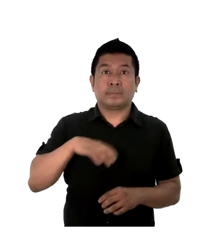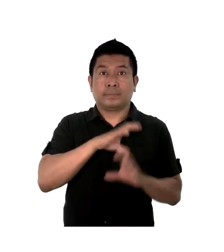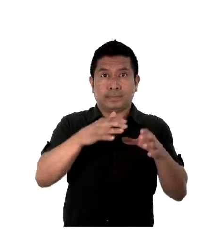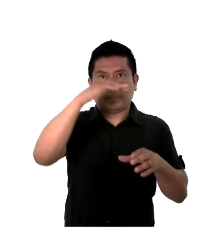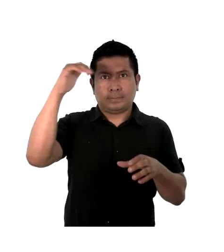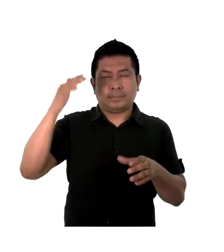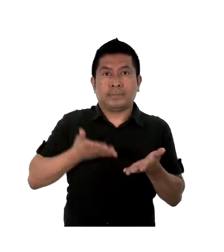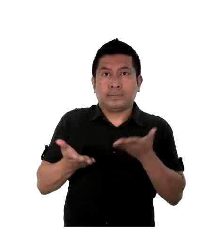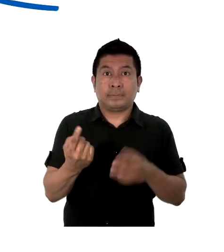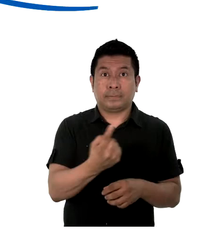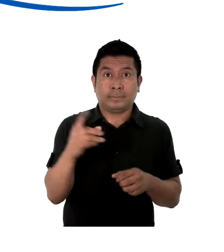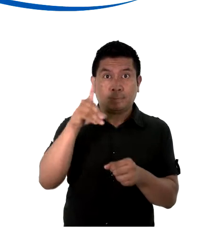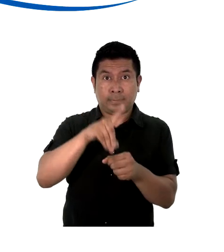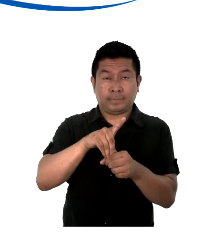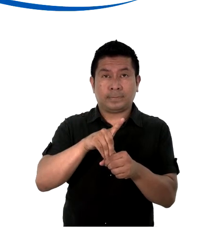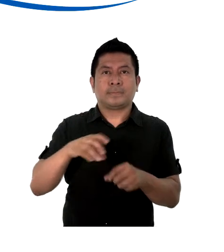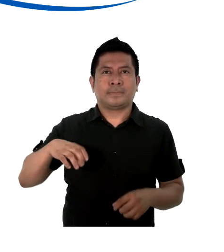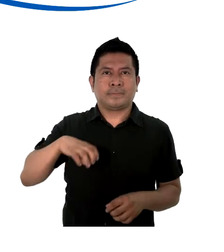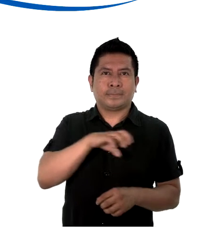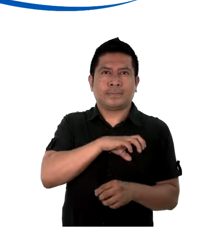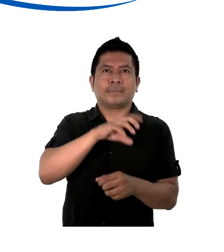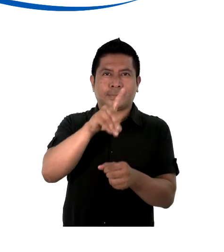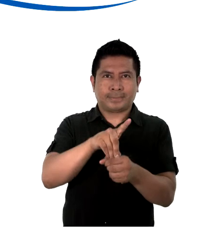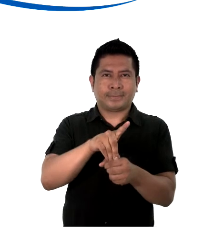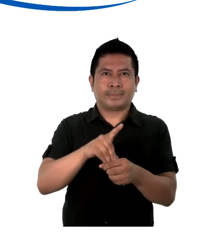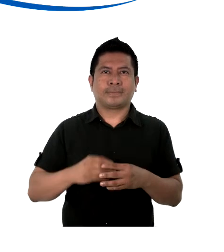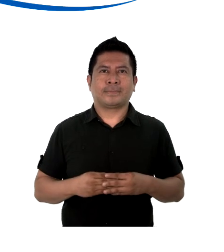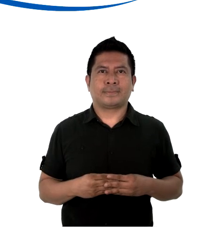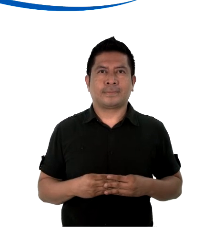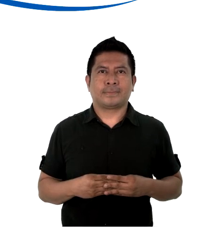Este es un mensaje del Consejo Nacional de Atención Integral a las personas con discapacidad con AIPD. ¡Gracias!